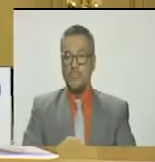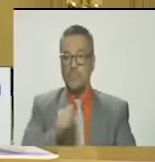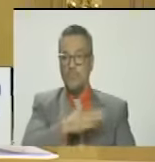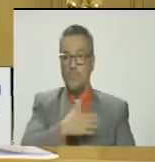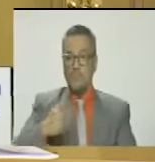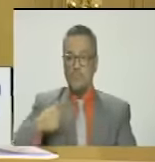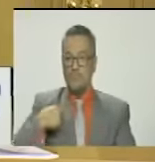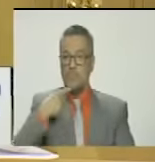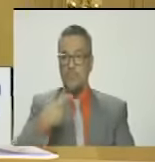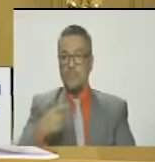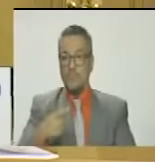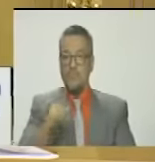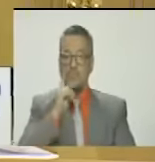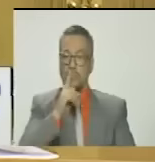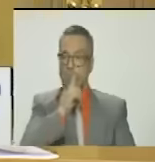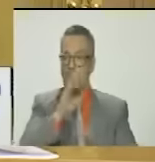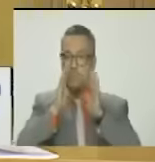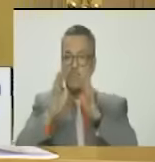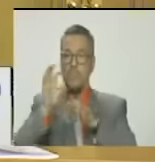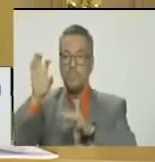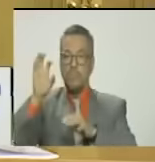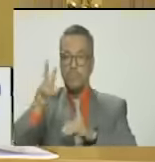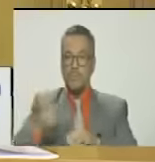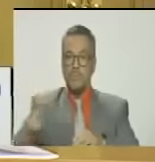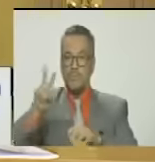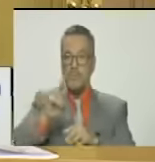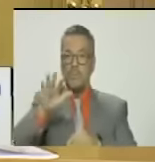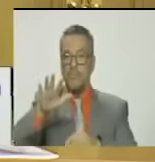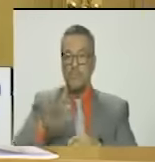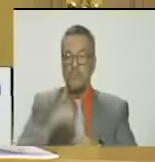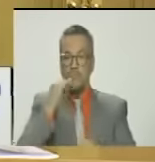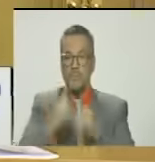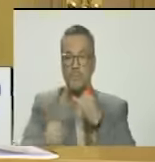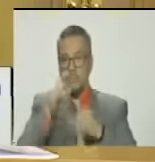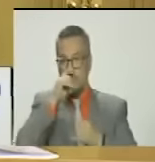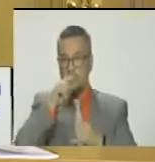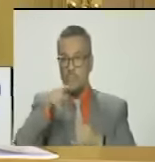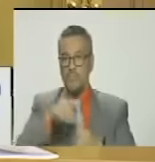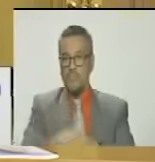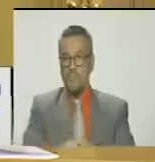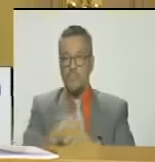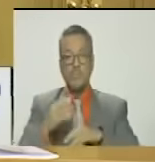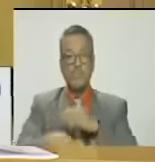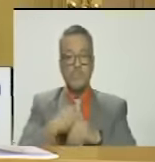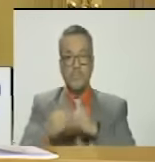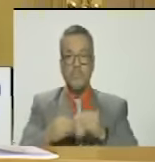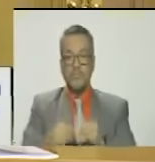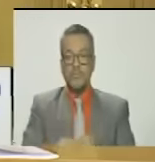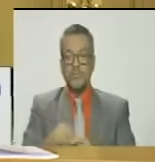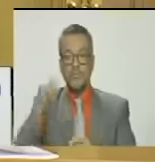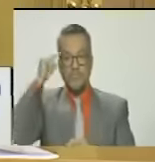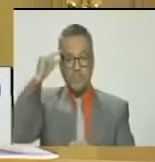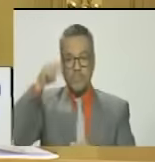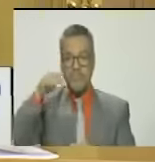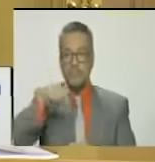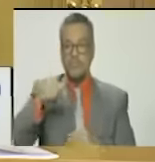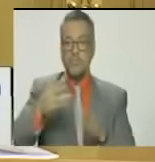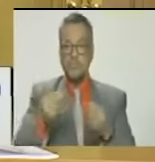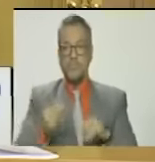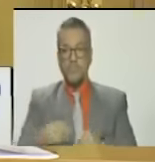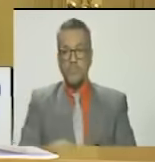quiero hacer una propuesta en nombre del Bloque de la Patria. Nos ha tocado aquí en los últimos años hacerla y hoy nos llena